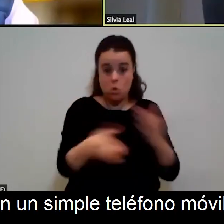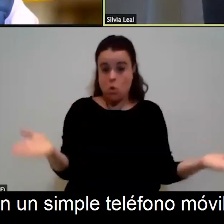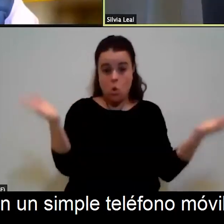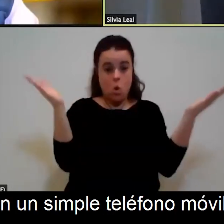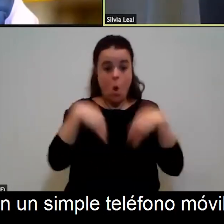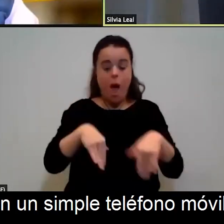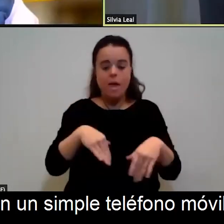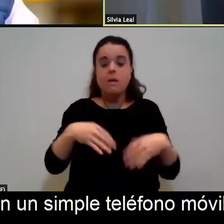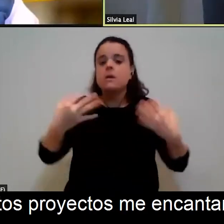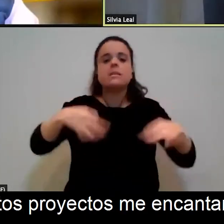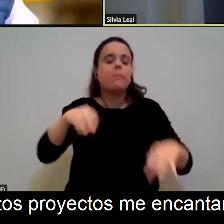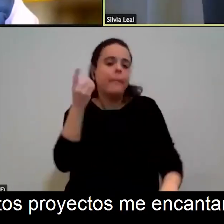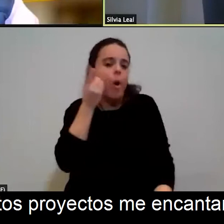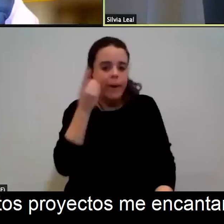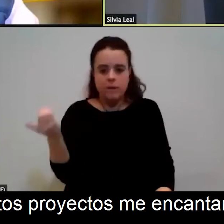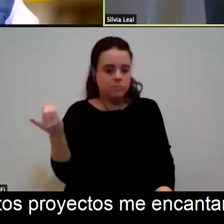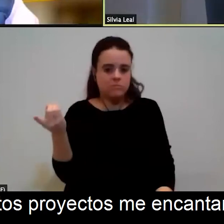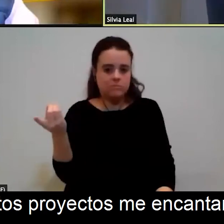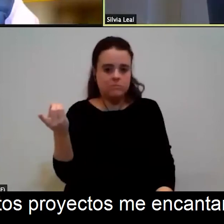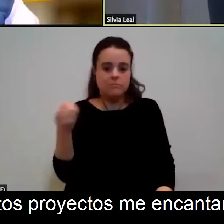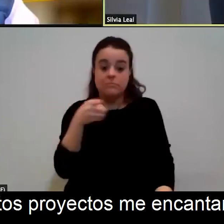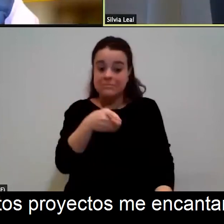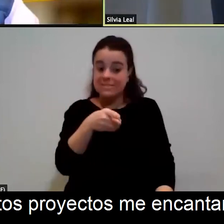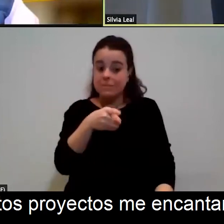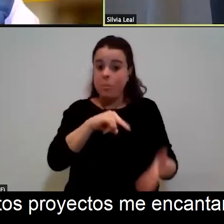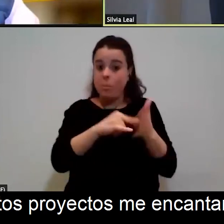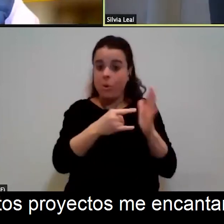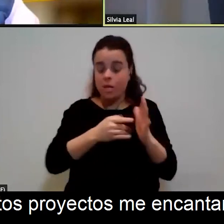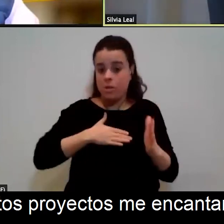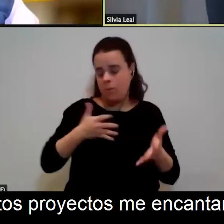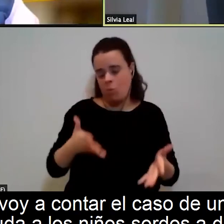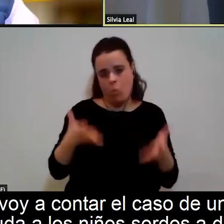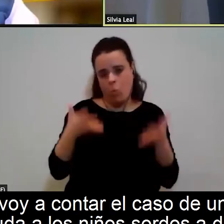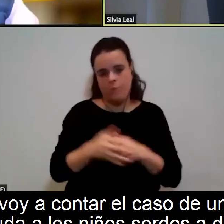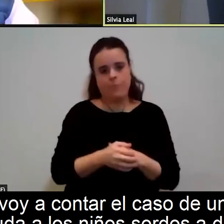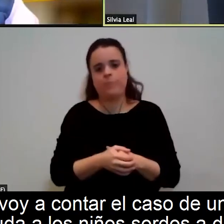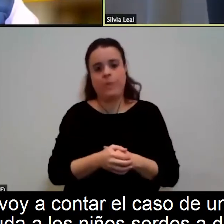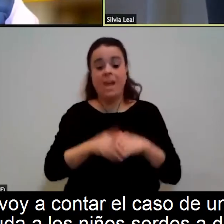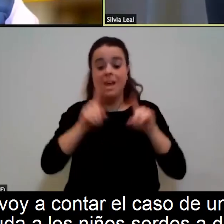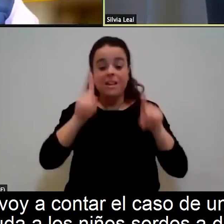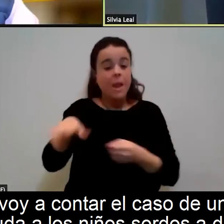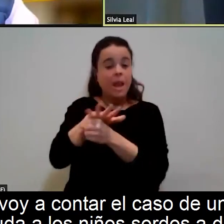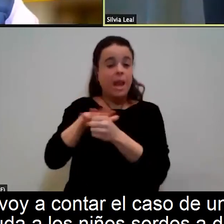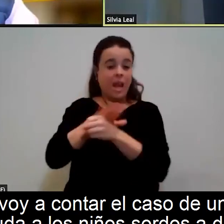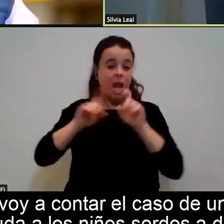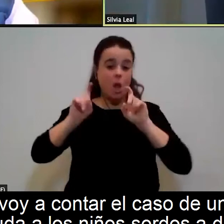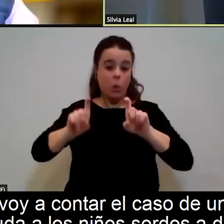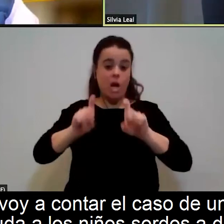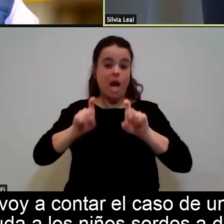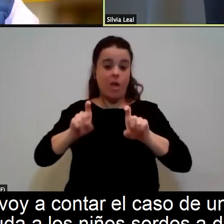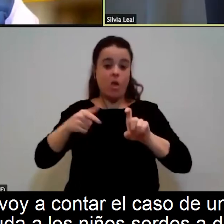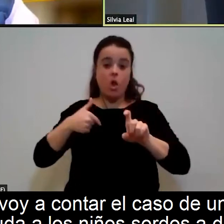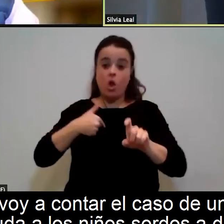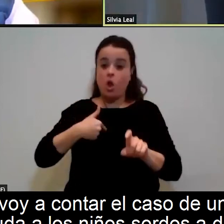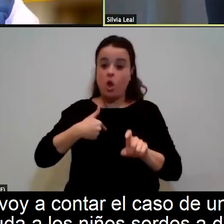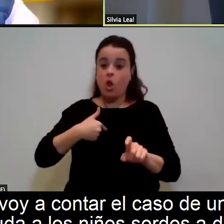simple teléfono móvil, pues estos proyectos a mí me encantan. Y luego en educación, bueno, pues aquí yo soy embajadora de Huawei y te